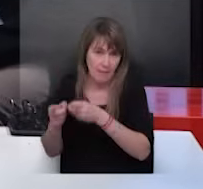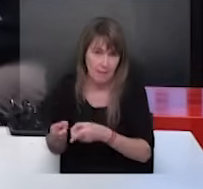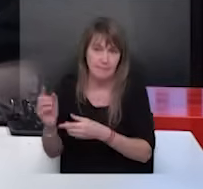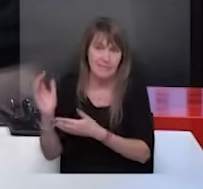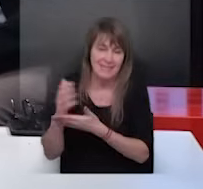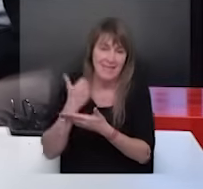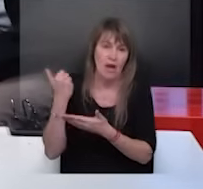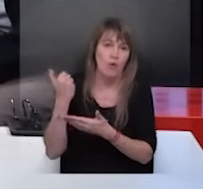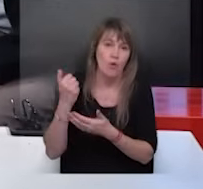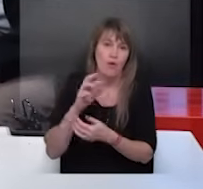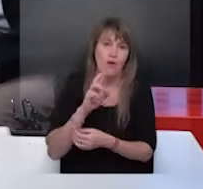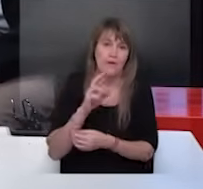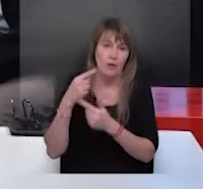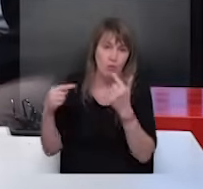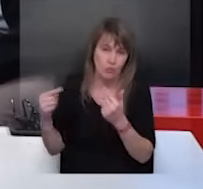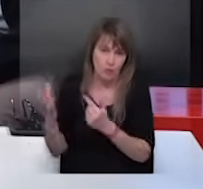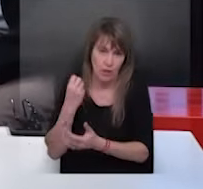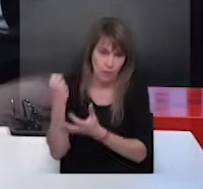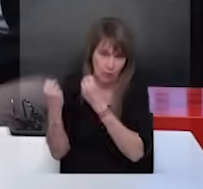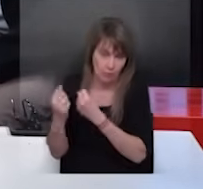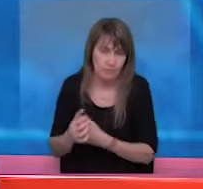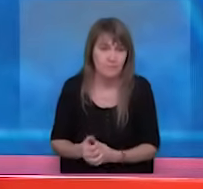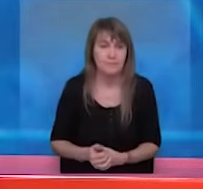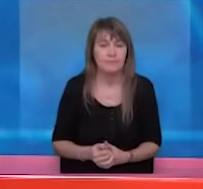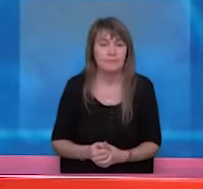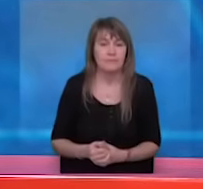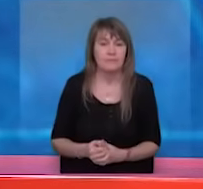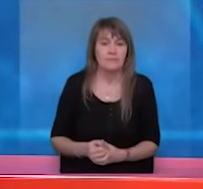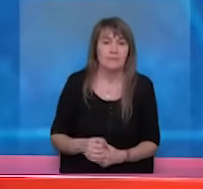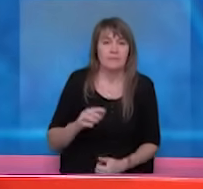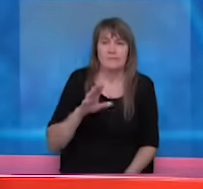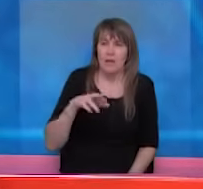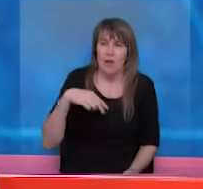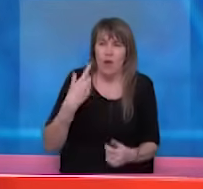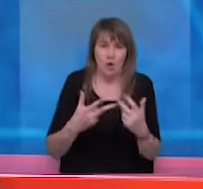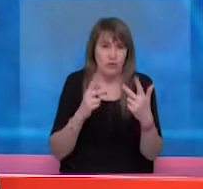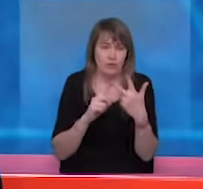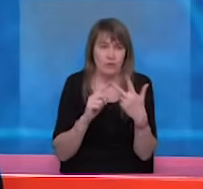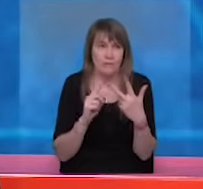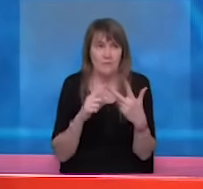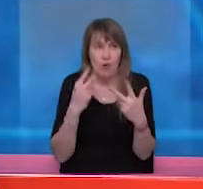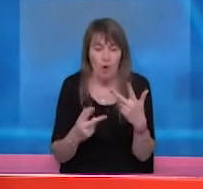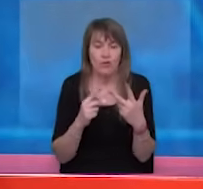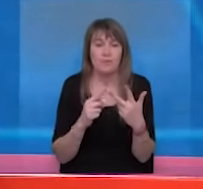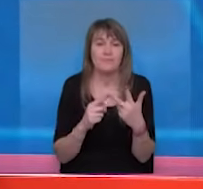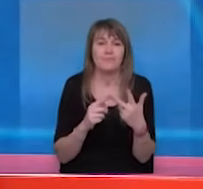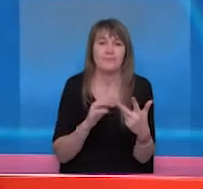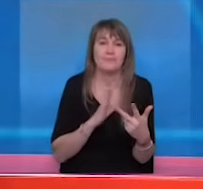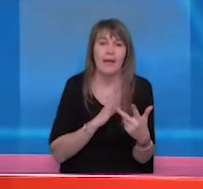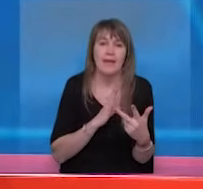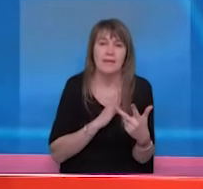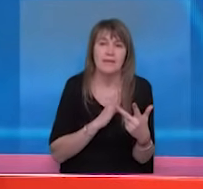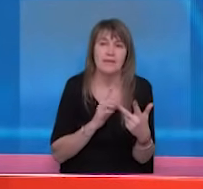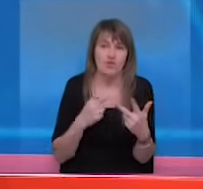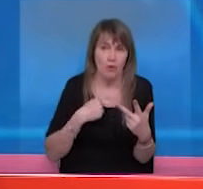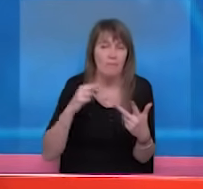quitado recursos y tercero sería extraño o